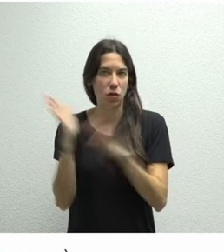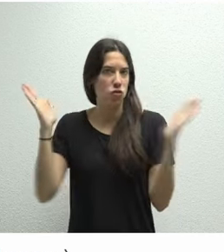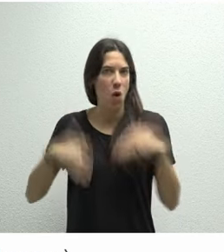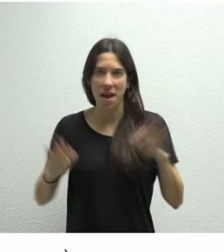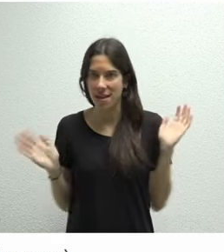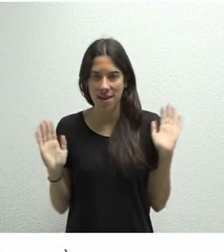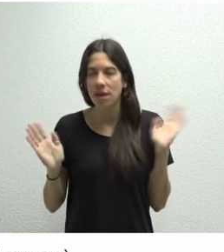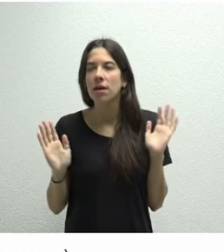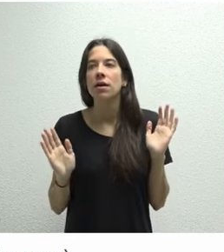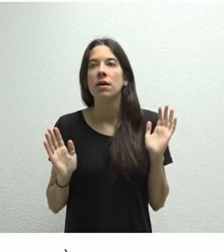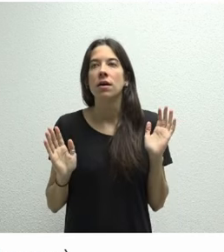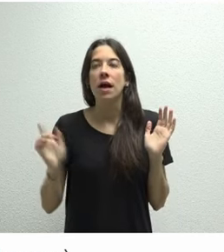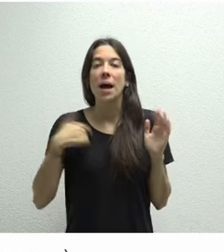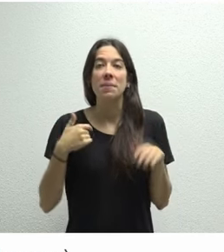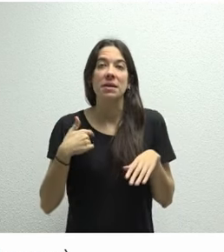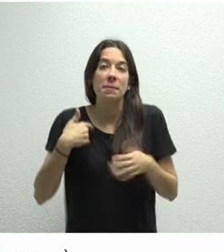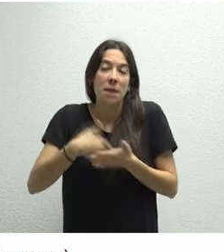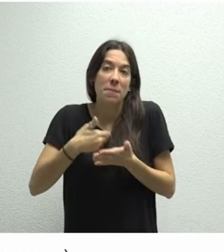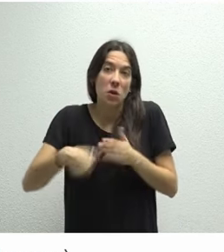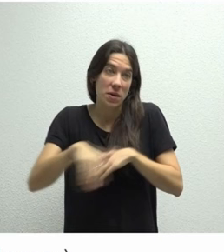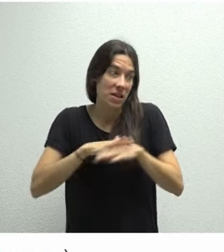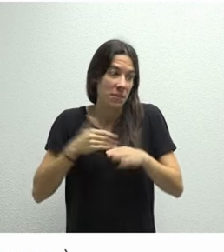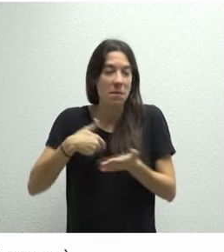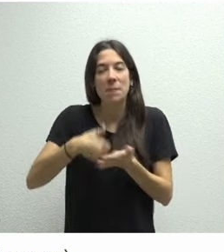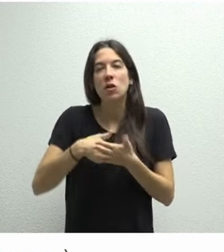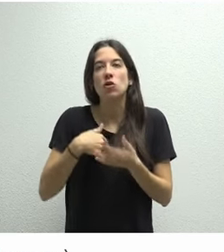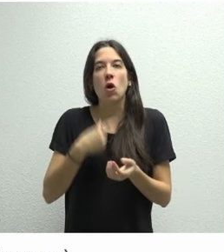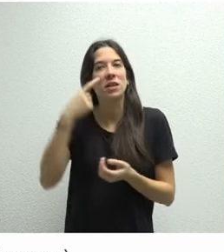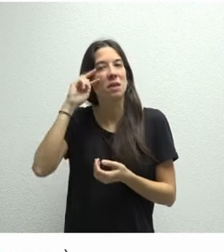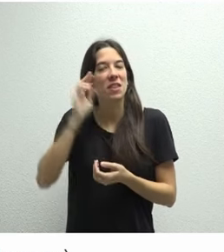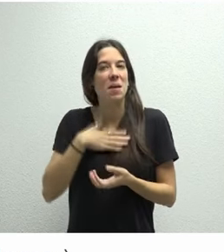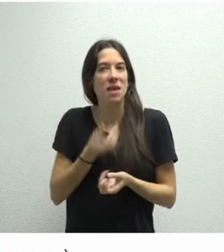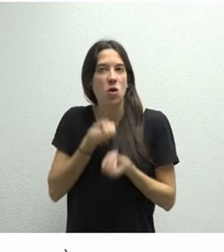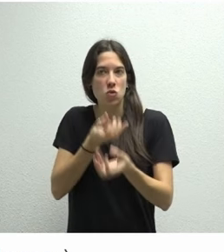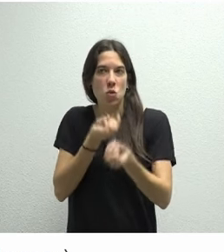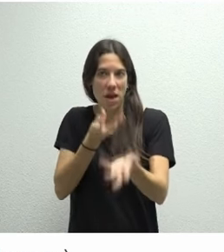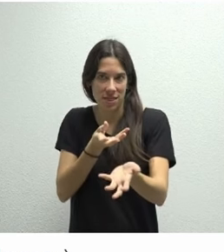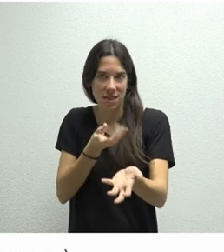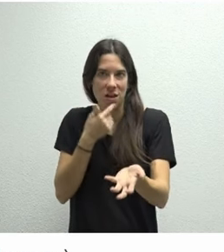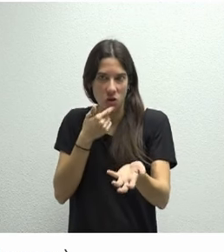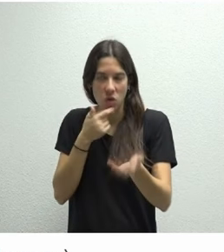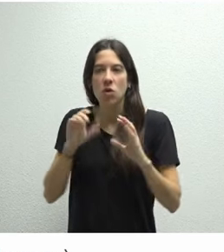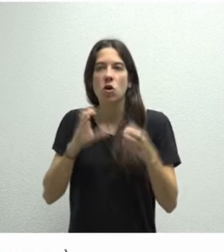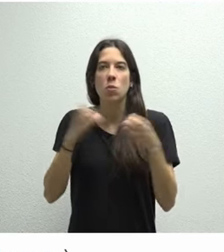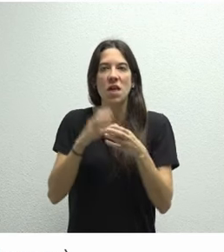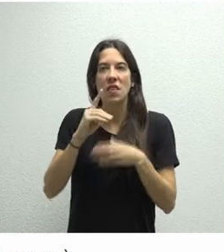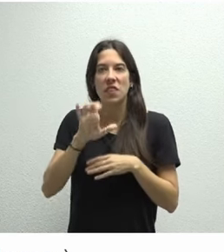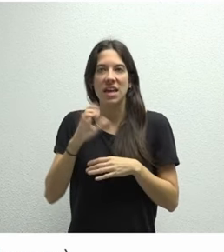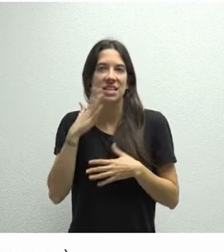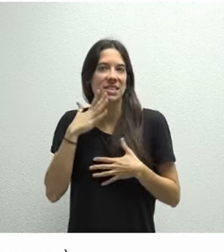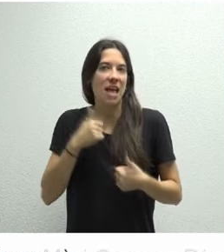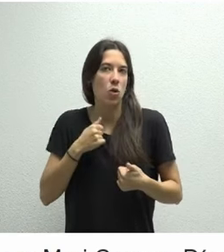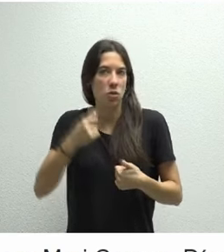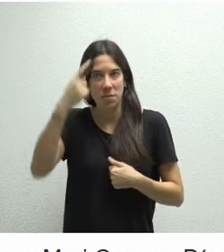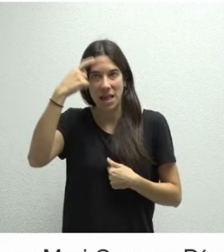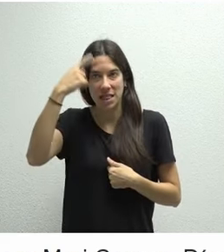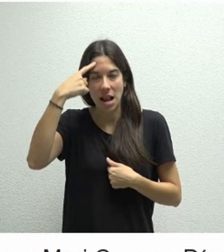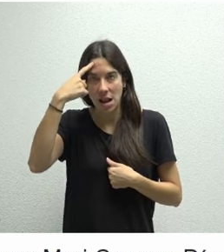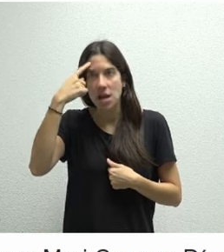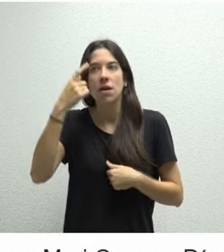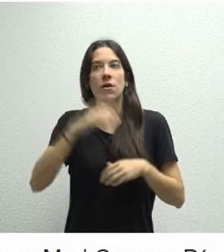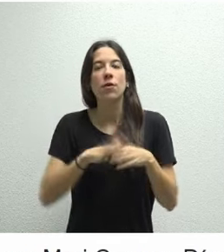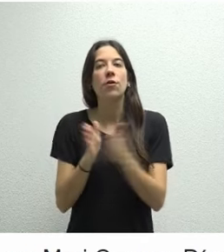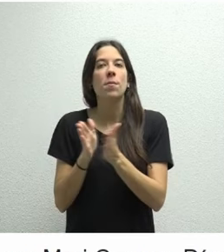básicamente a mí lo que me han pedido es que contara nuestra experiencia como unidad de Salud Mental en con la participación Pues con los compañeros de